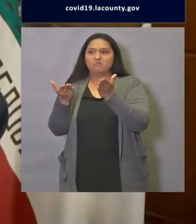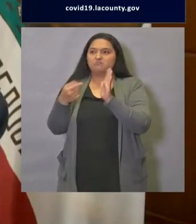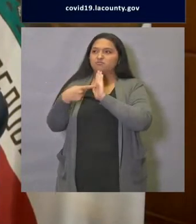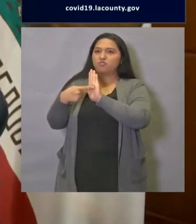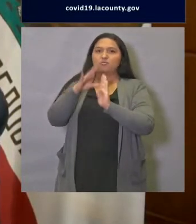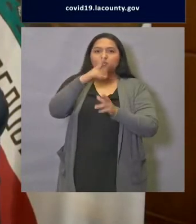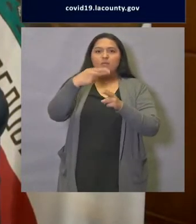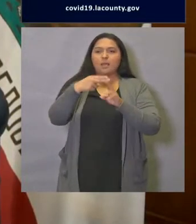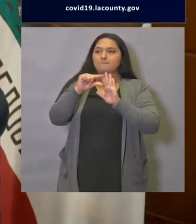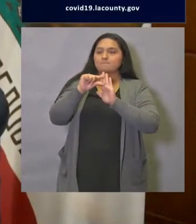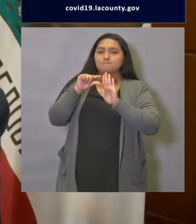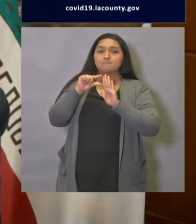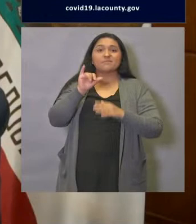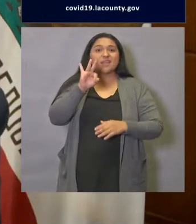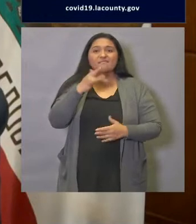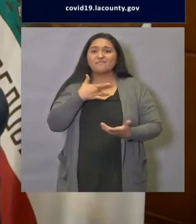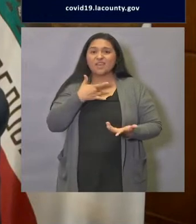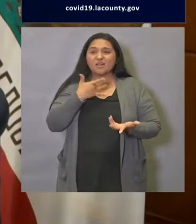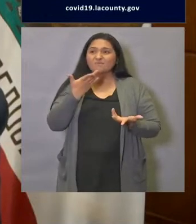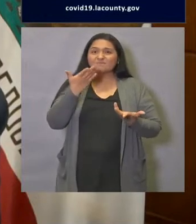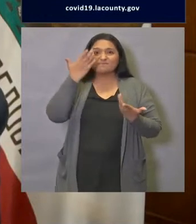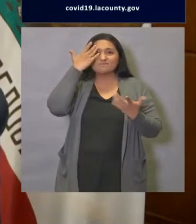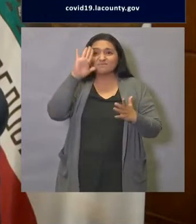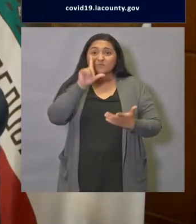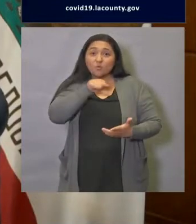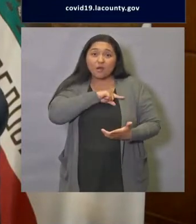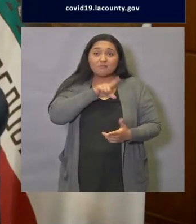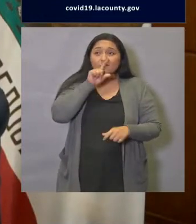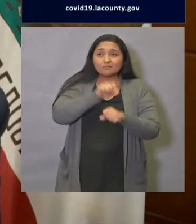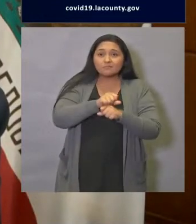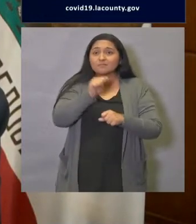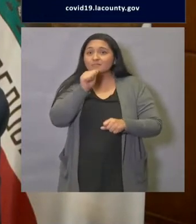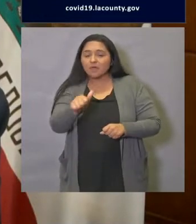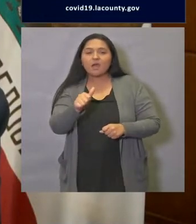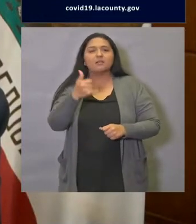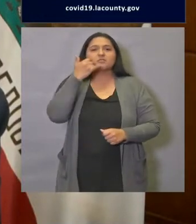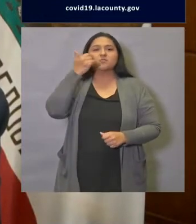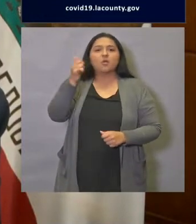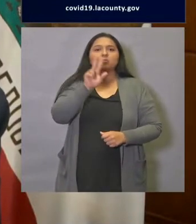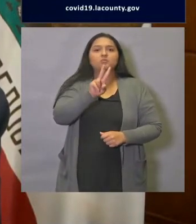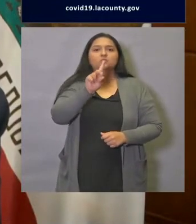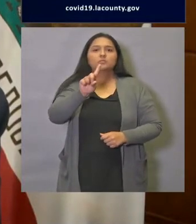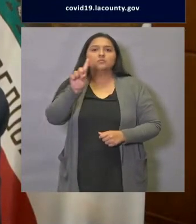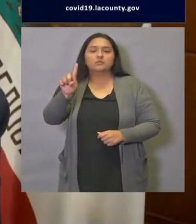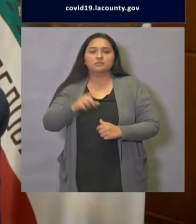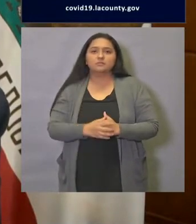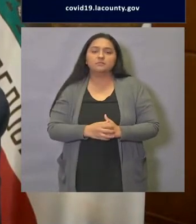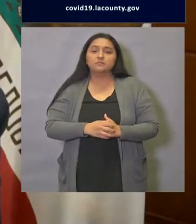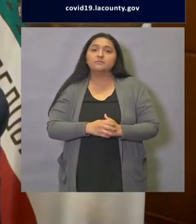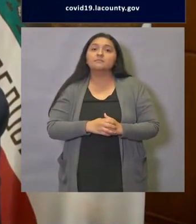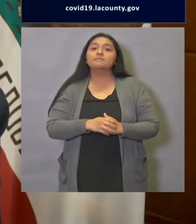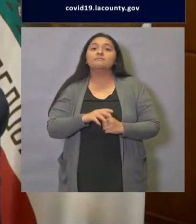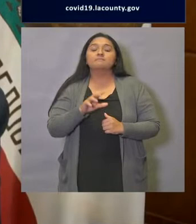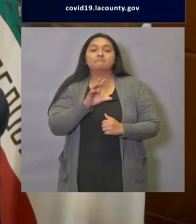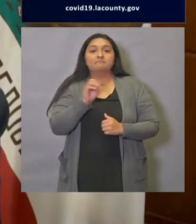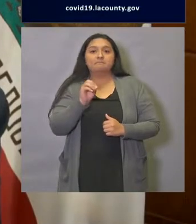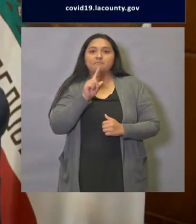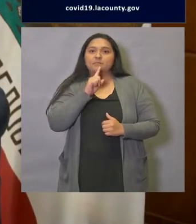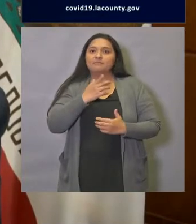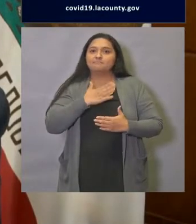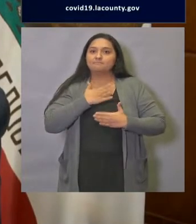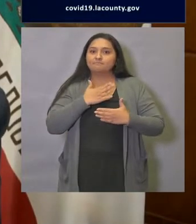a 211. Y también estoy agradecida que la Administración de Alimentos y